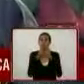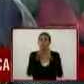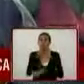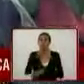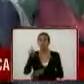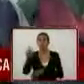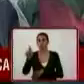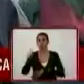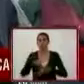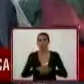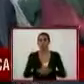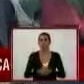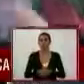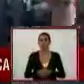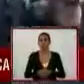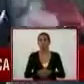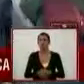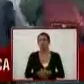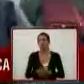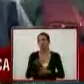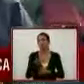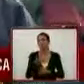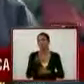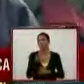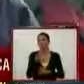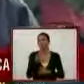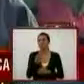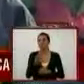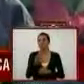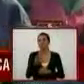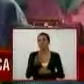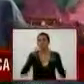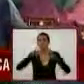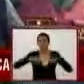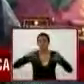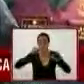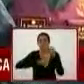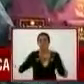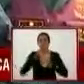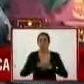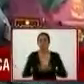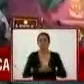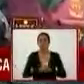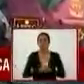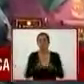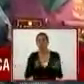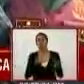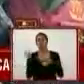y el caso por la parte penal, con la investigación que estamos haciendo, pasa a la orden del Ministerio Público.